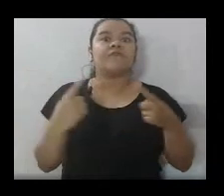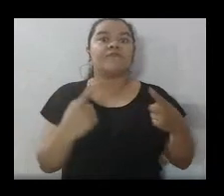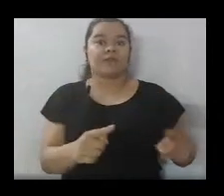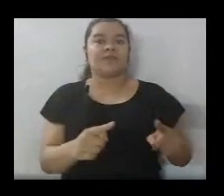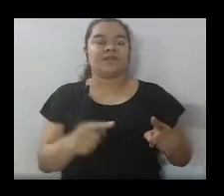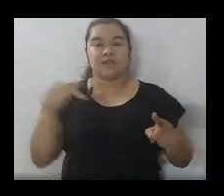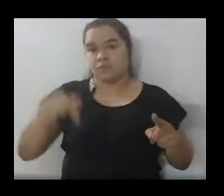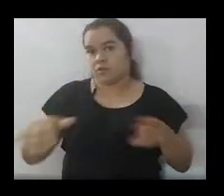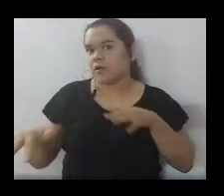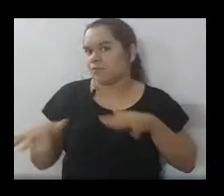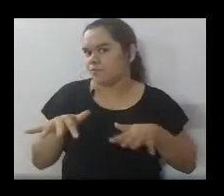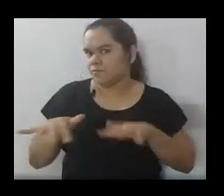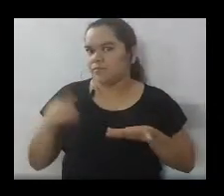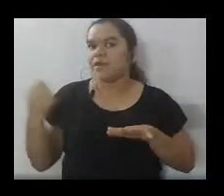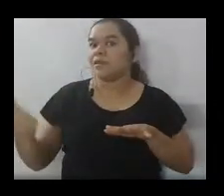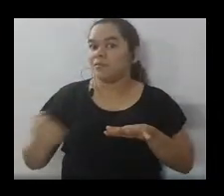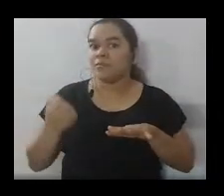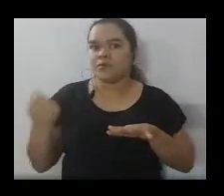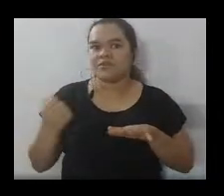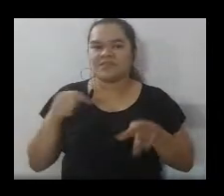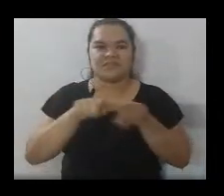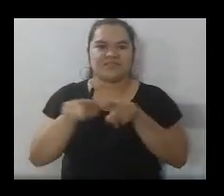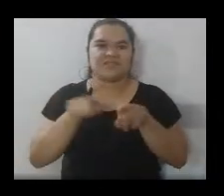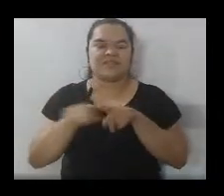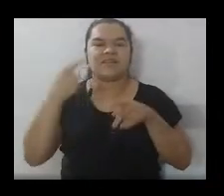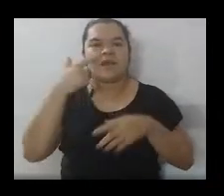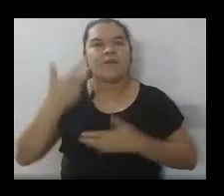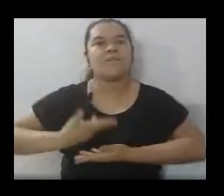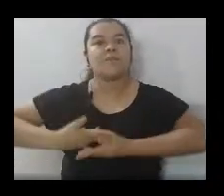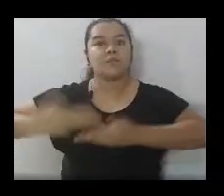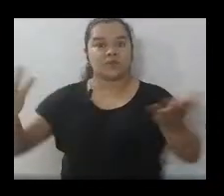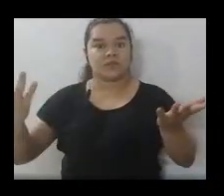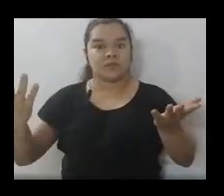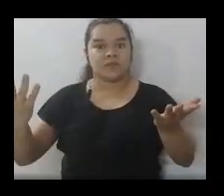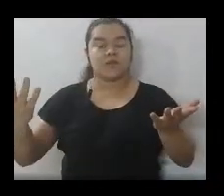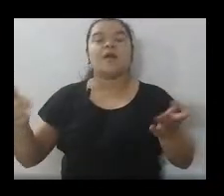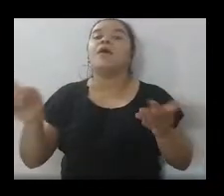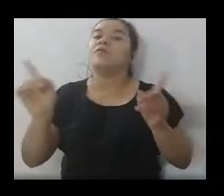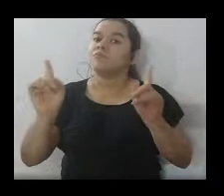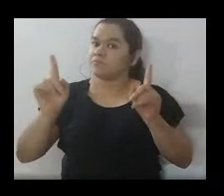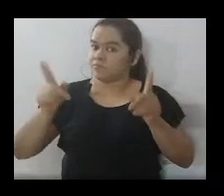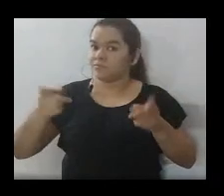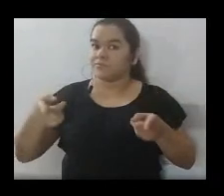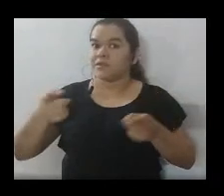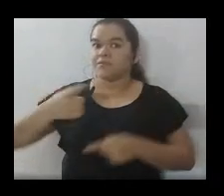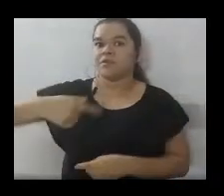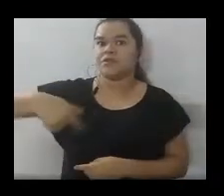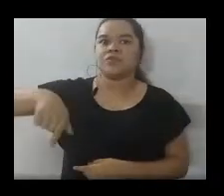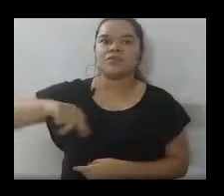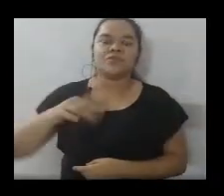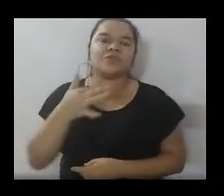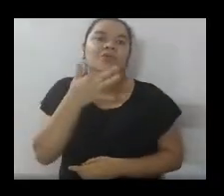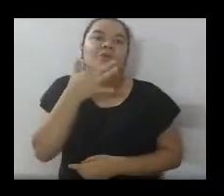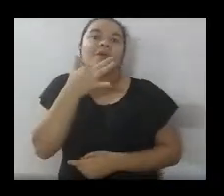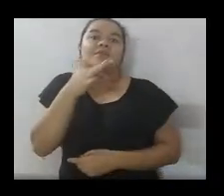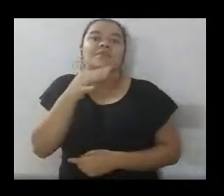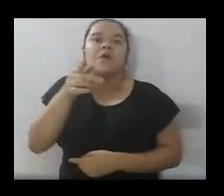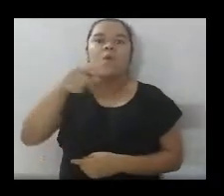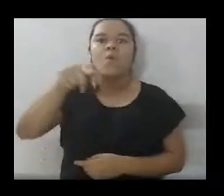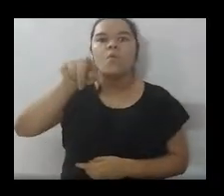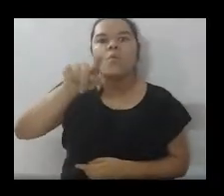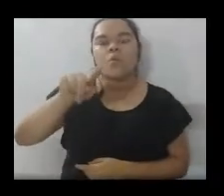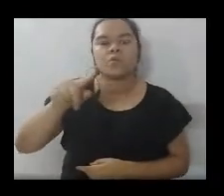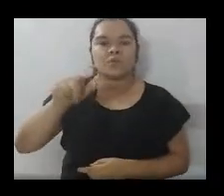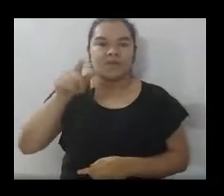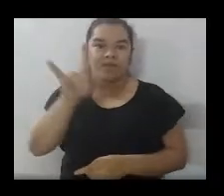actividad que es muy importante para nuestra institución, pero también entendemos que es muy importante y necesaria para ustedes, futuros y